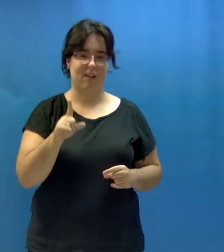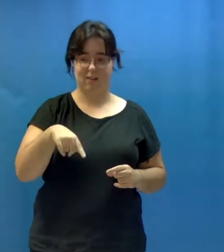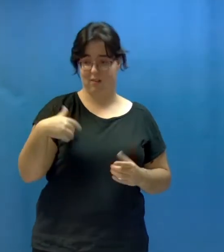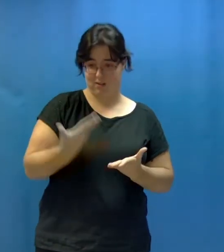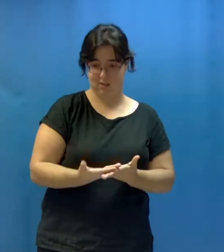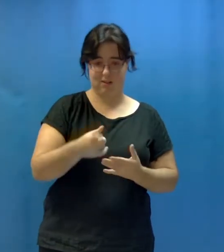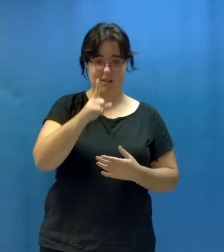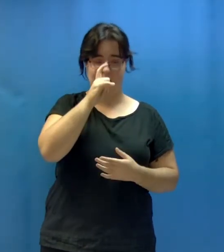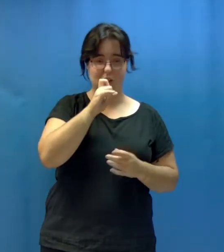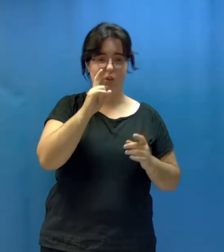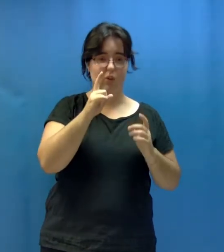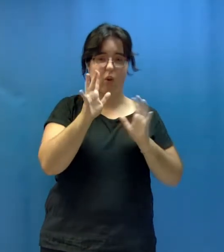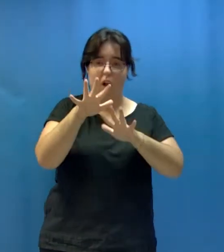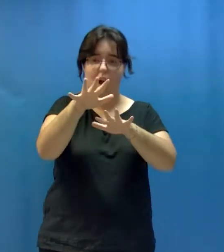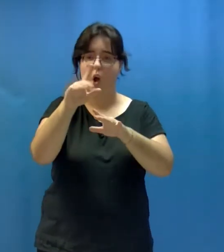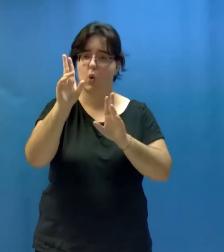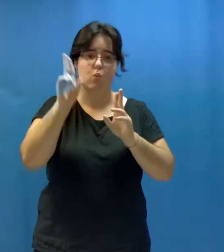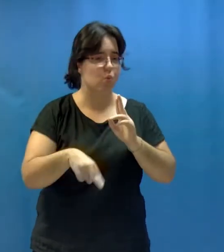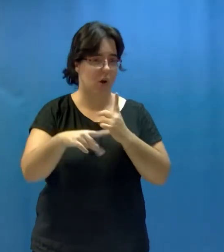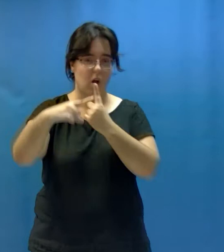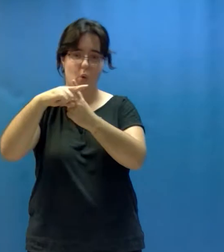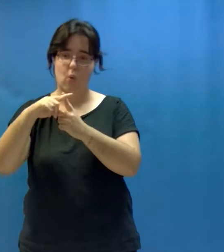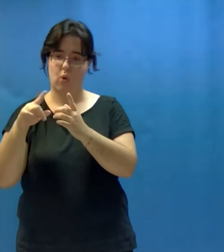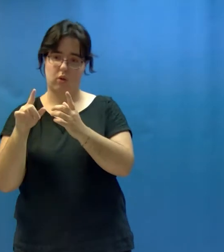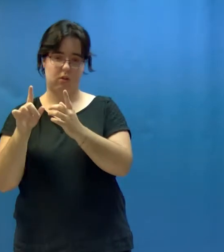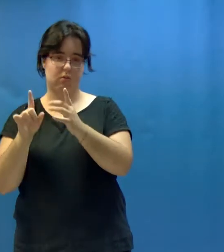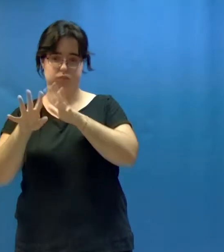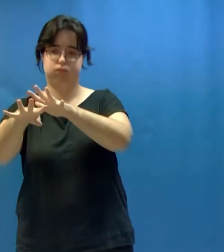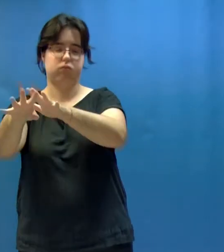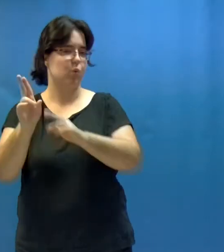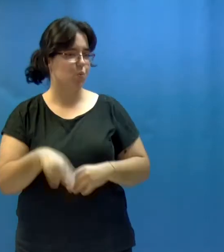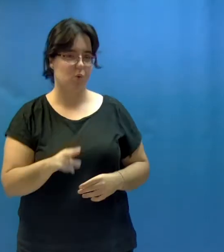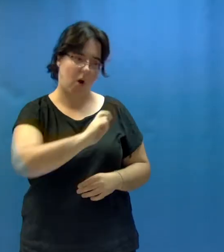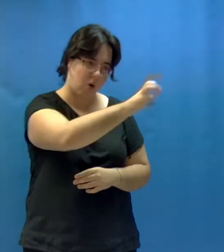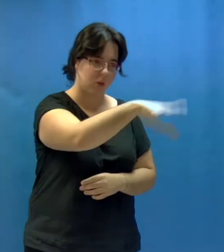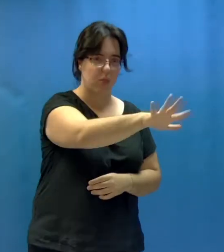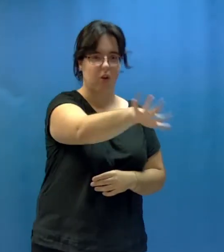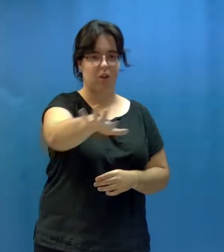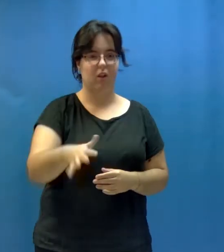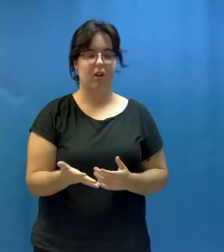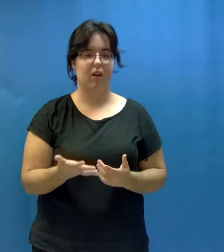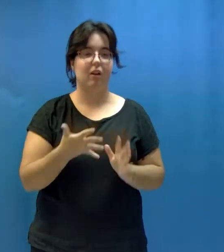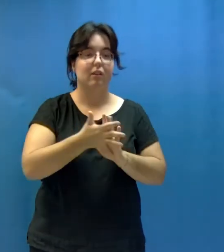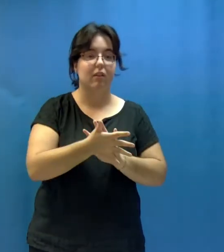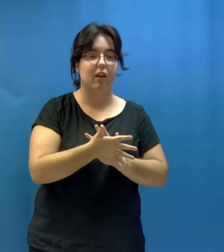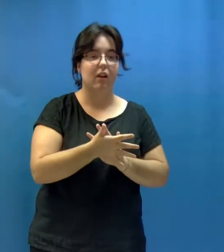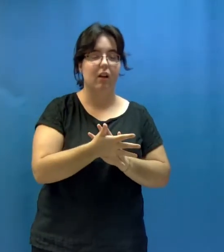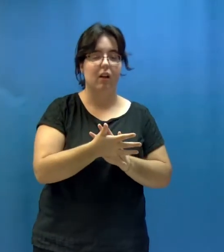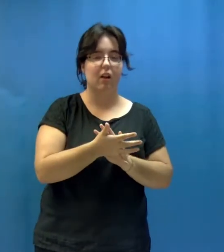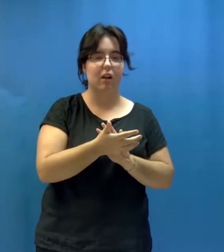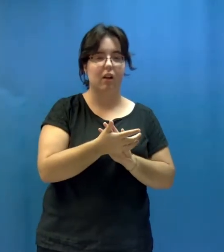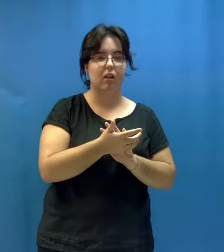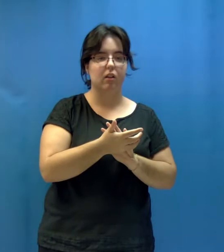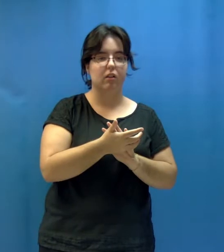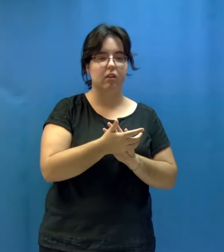2017, ninguna frente a la Cruz. Lo que, por cierto, desmonta el argumento del informe de la Consellería. Yo creo que lo que señora a